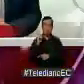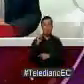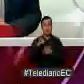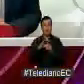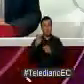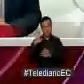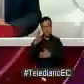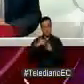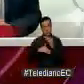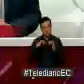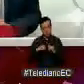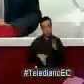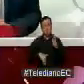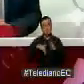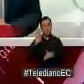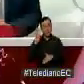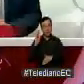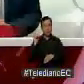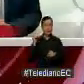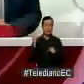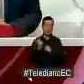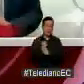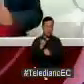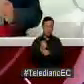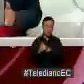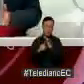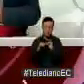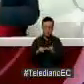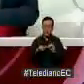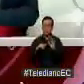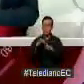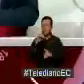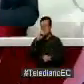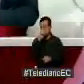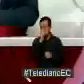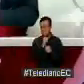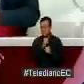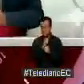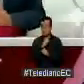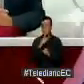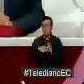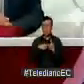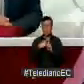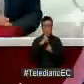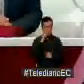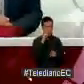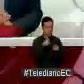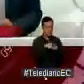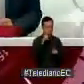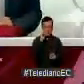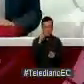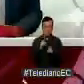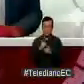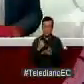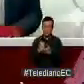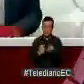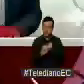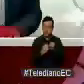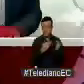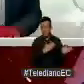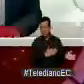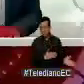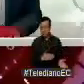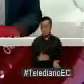permitido sostener y generar un poco más de empleo. Adicionalmente, los acuerdos permiten ciertas